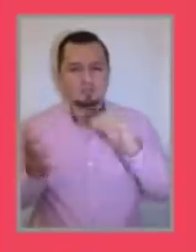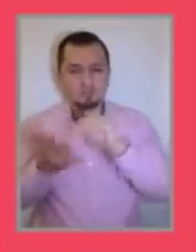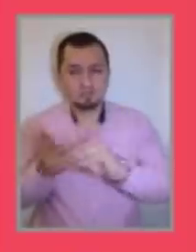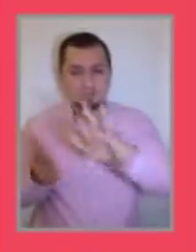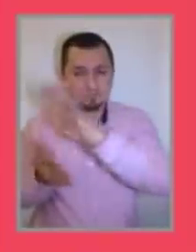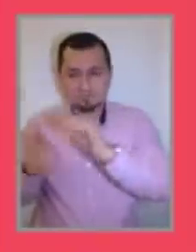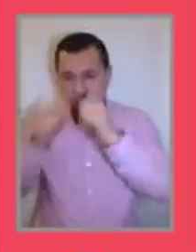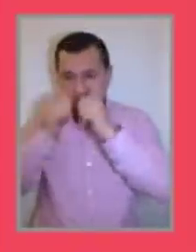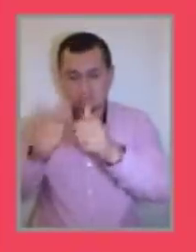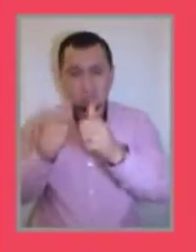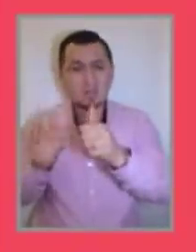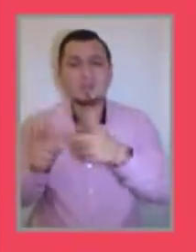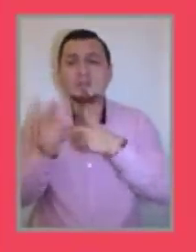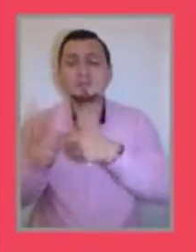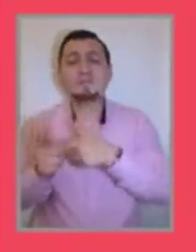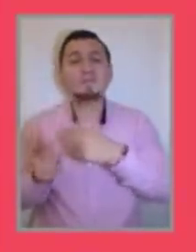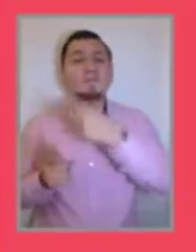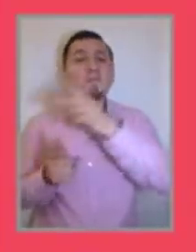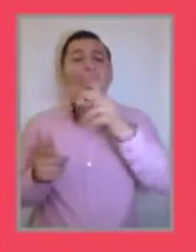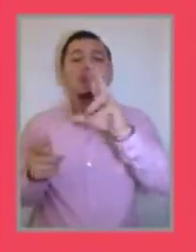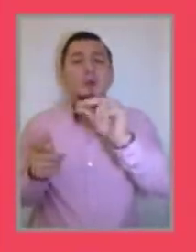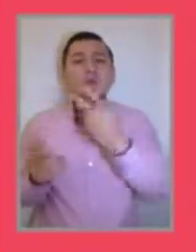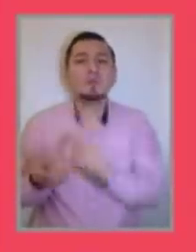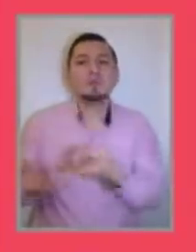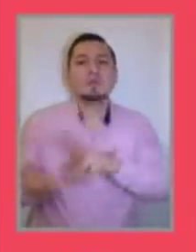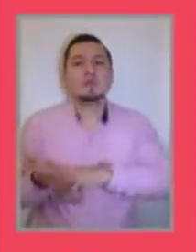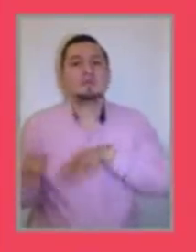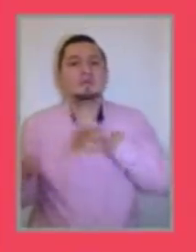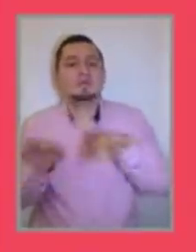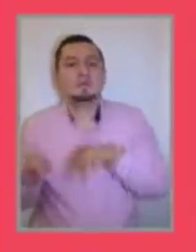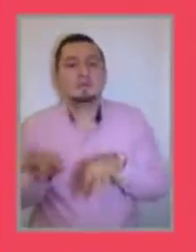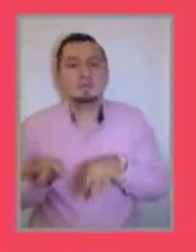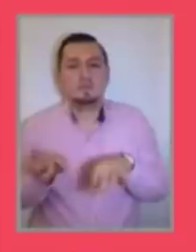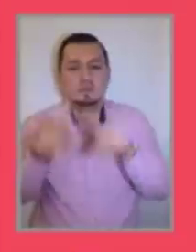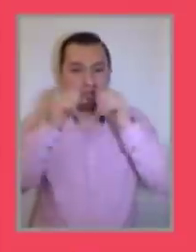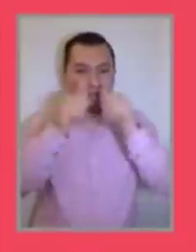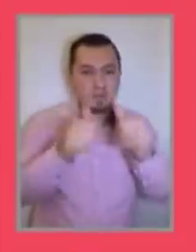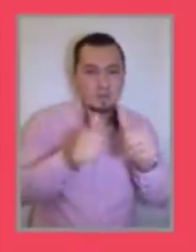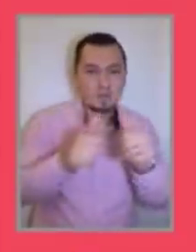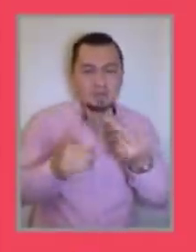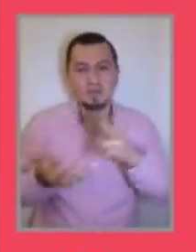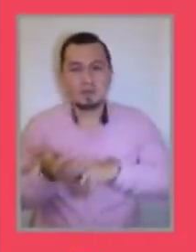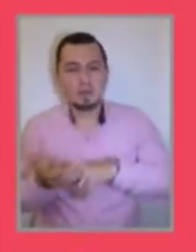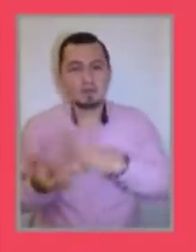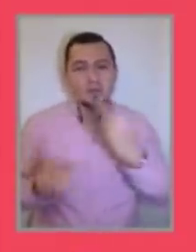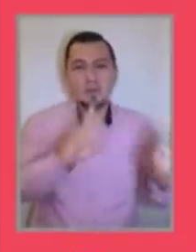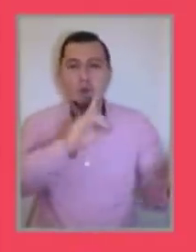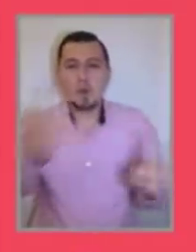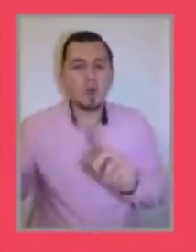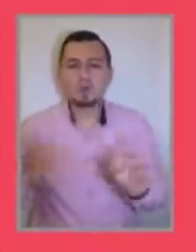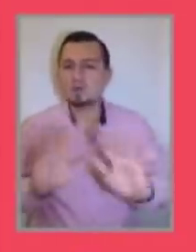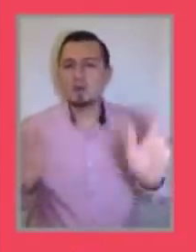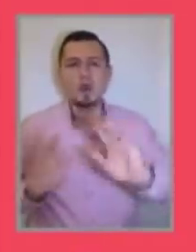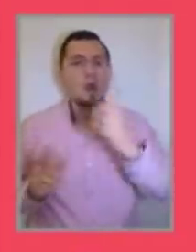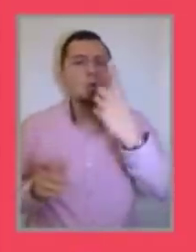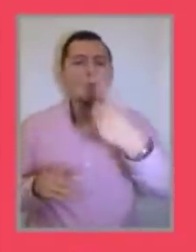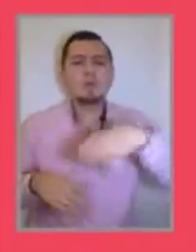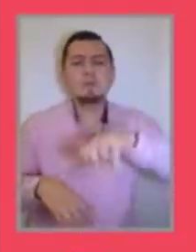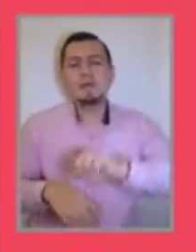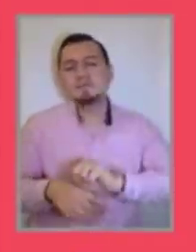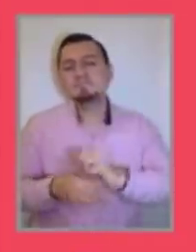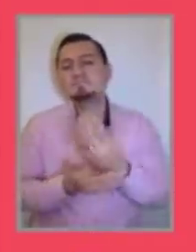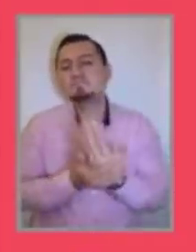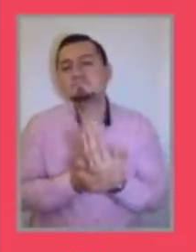sindicato, de tal manera que los maestros no tuvieran doble trabajo, porque si no tendrían que atender a los alumnos dentro del aula y luego a la otra mitad a la distancia. En